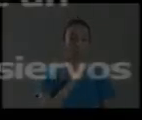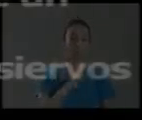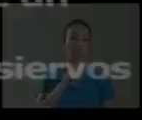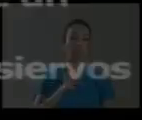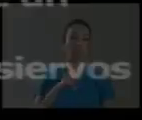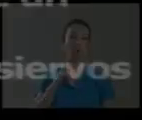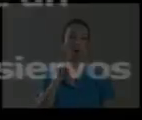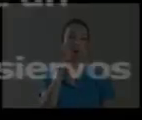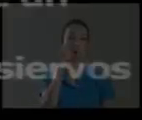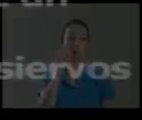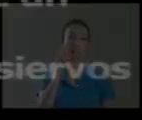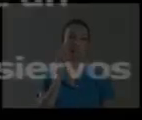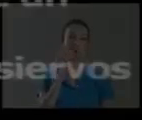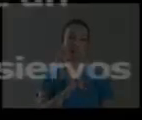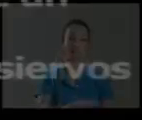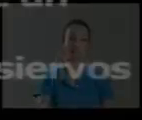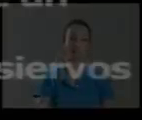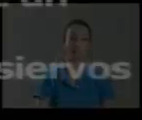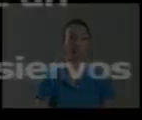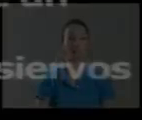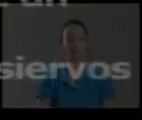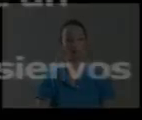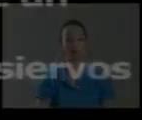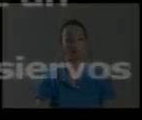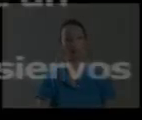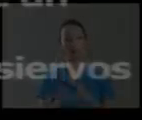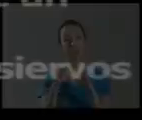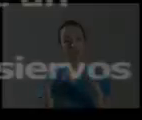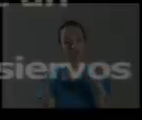un mismo hombre. Somos hombres honestos.